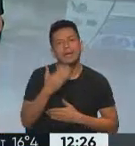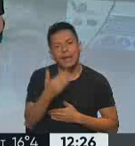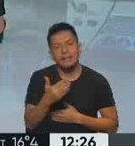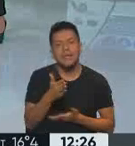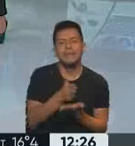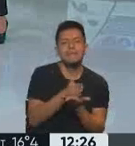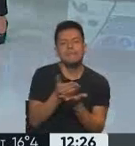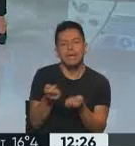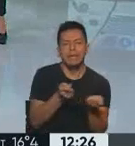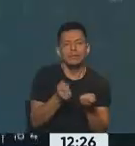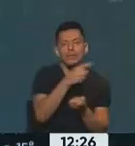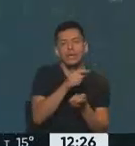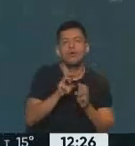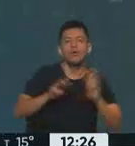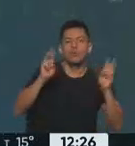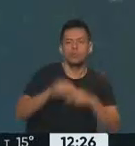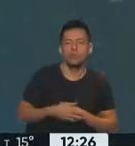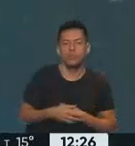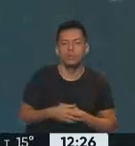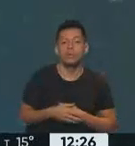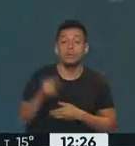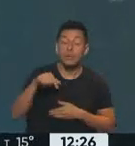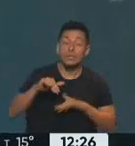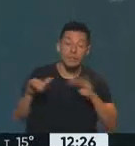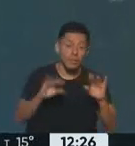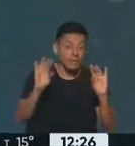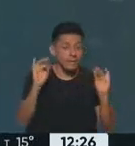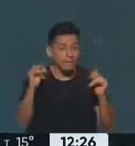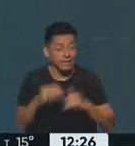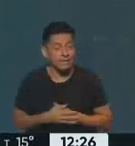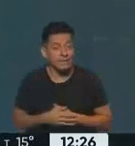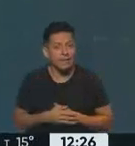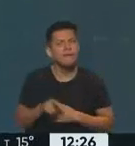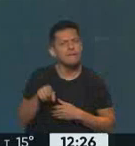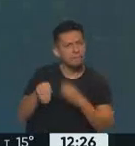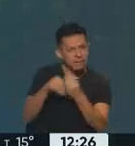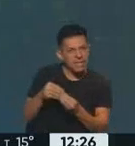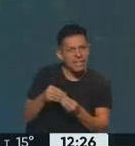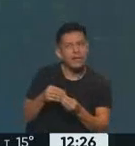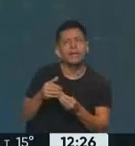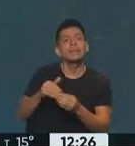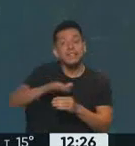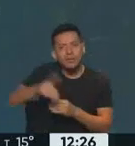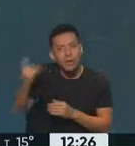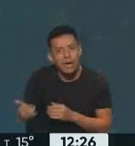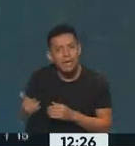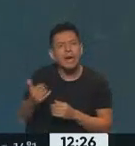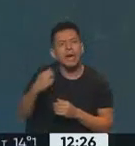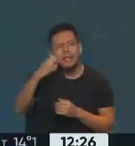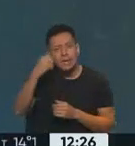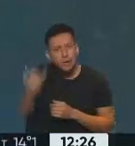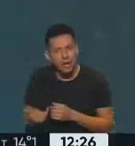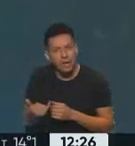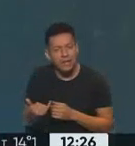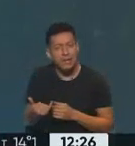que pudo hacer naciones sólo hay una situación muy complicada desde lo familiar también había familia había chicos había ancianos verdad más